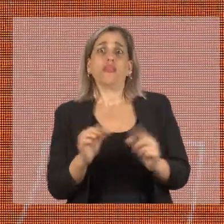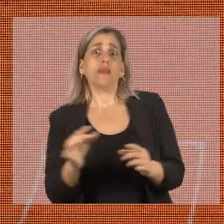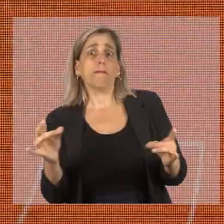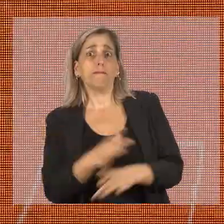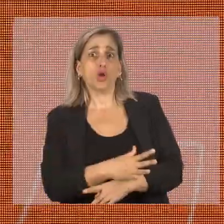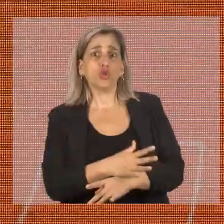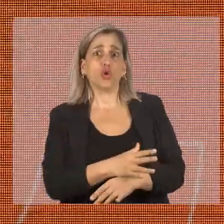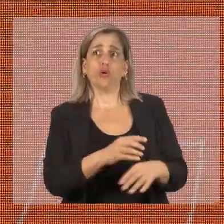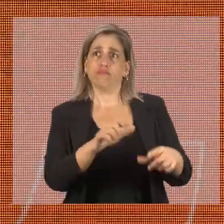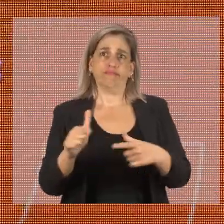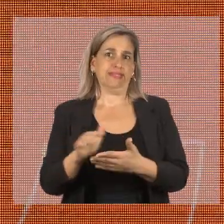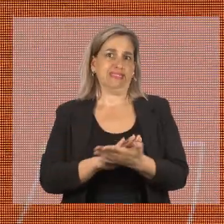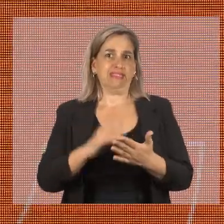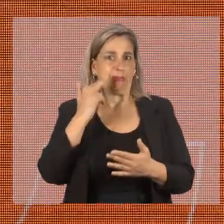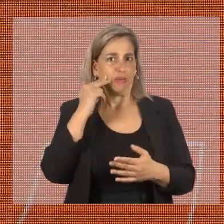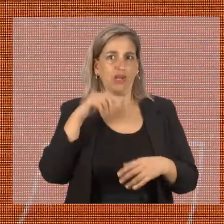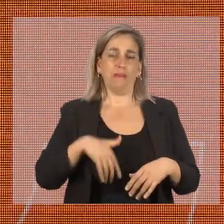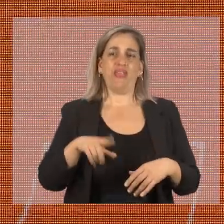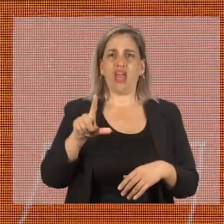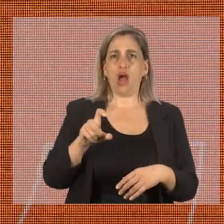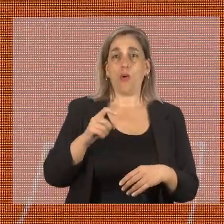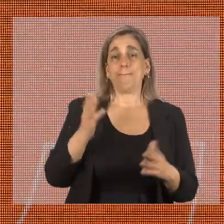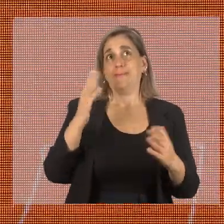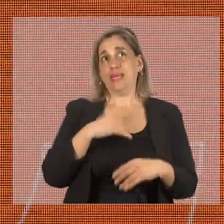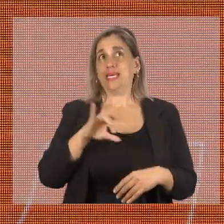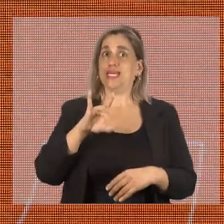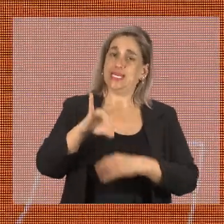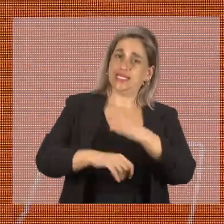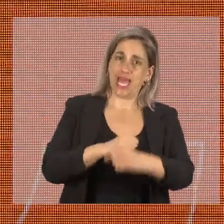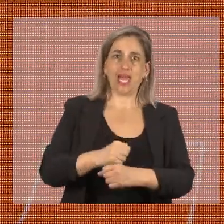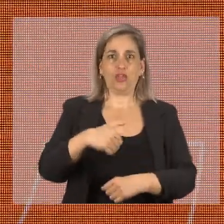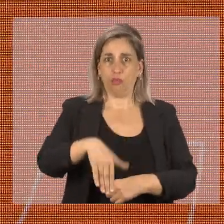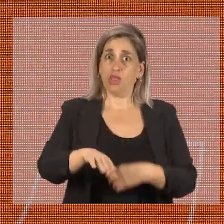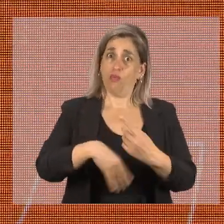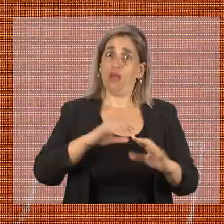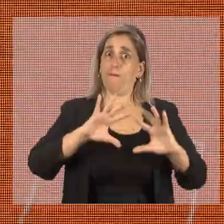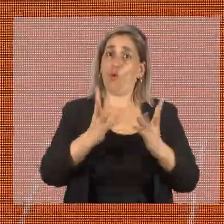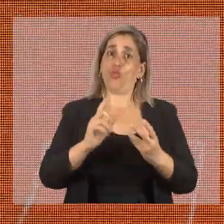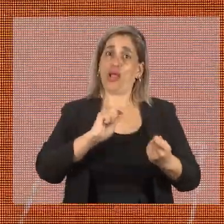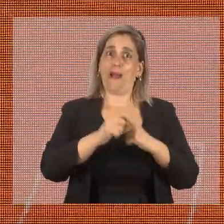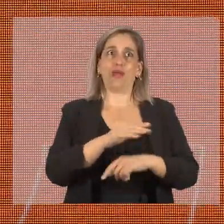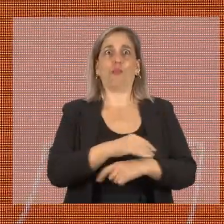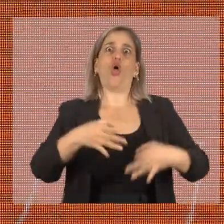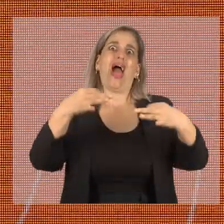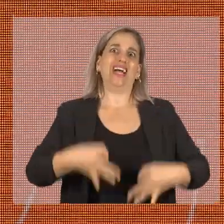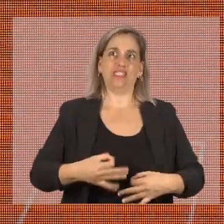termine, no va a haber problema de abastecimiento, seguramente no podemos asegurar más que 10, 15 años, porque el mundo está muy cambiante,